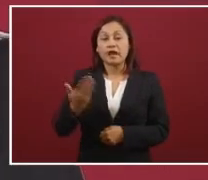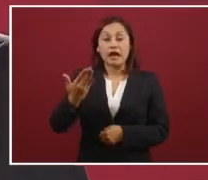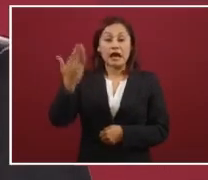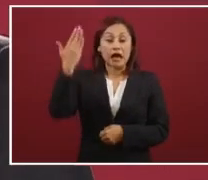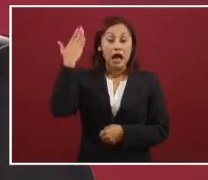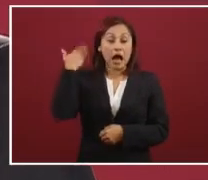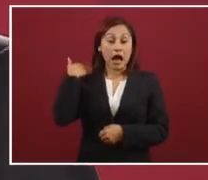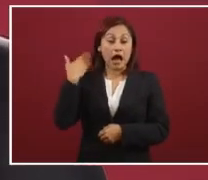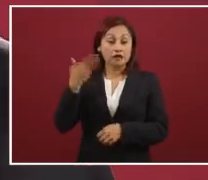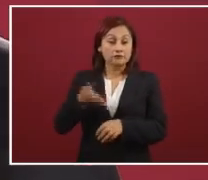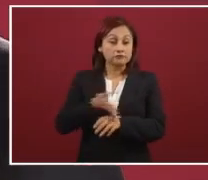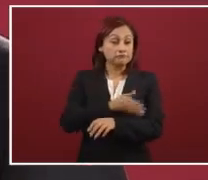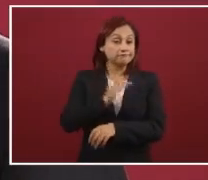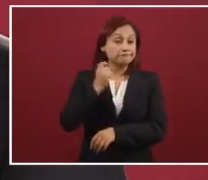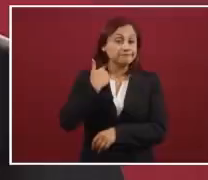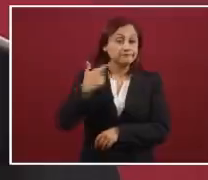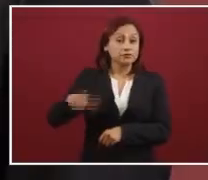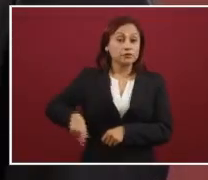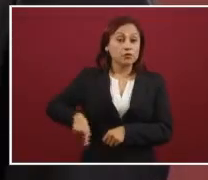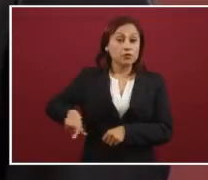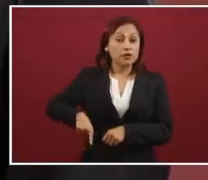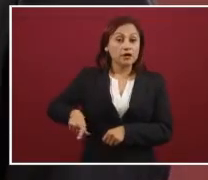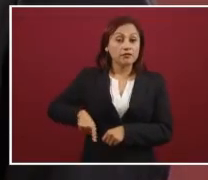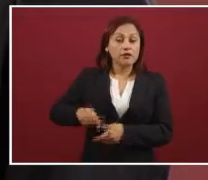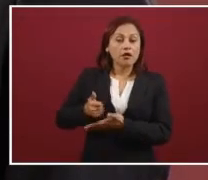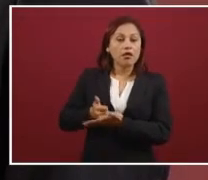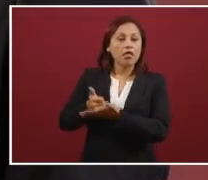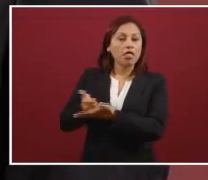de los influyentes.